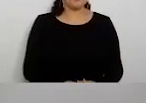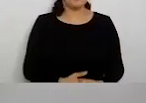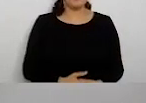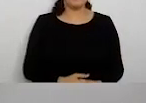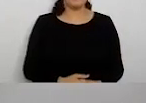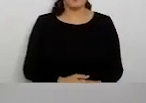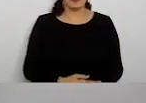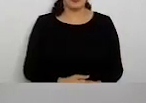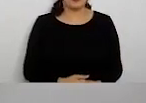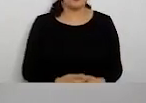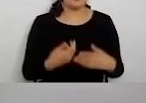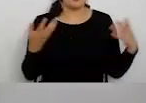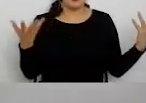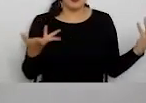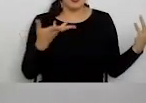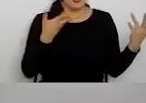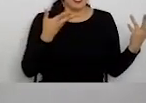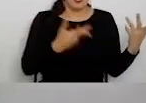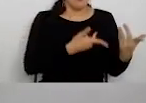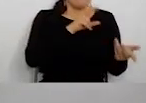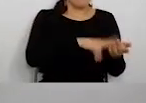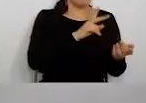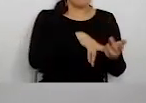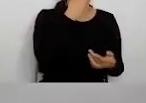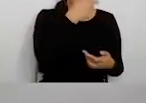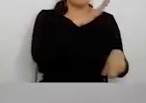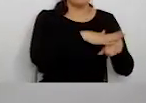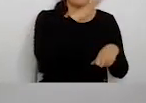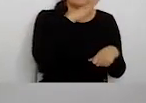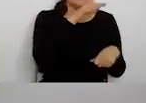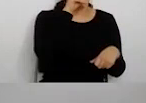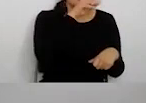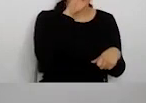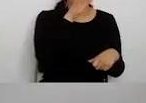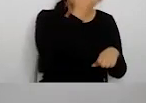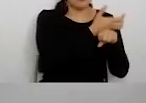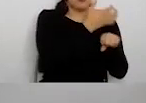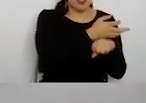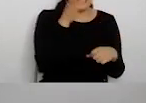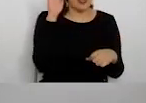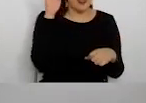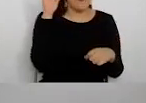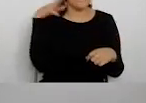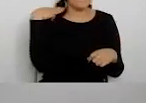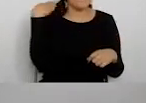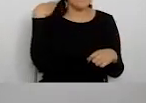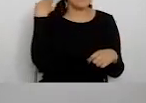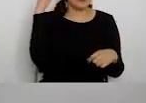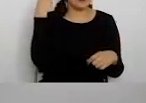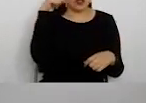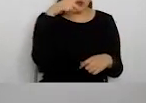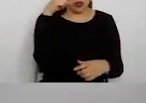tasas en Estados Unidos, fíjense, empezó en marzo de este año y ya están acá. Ha subido